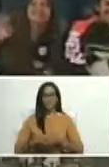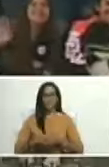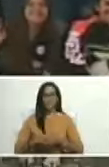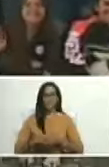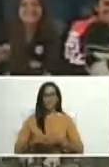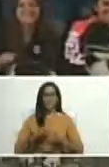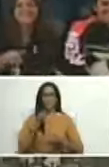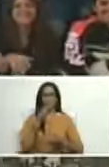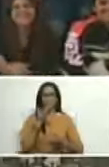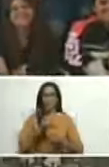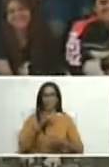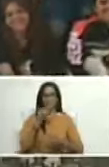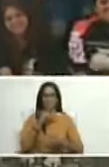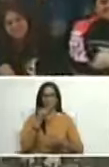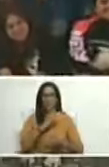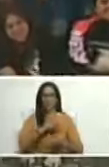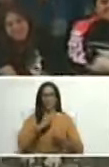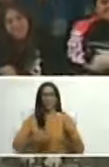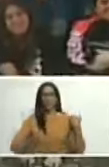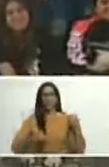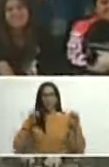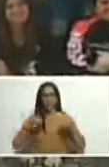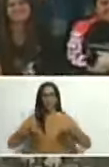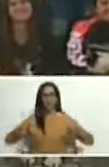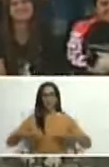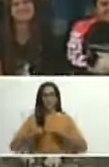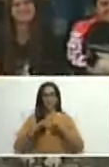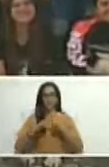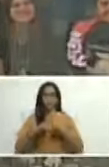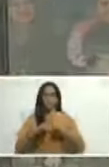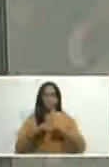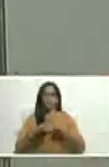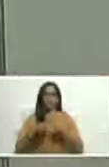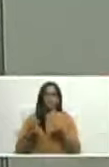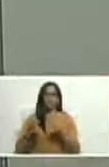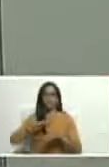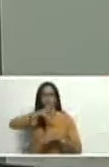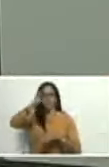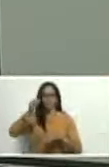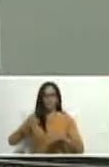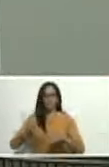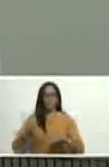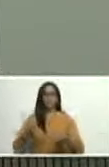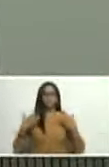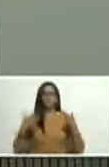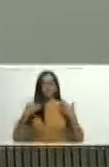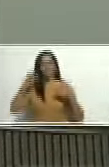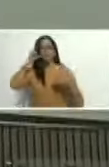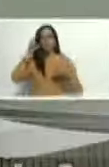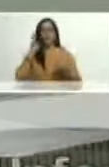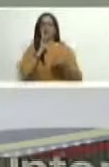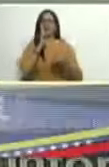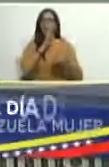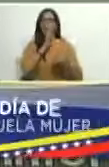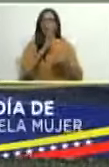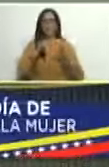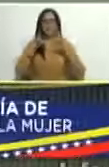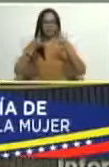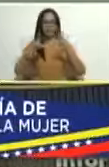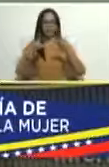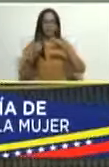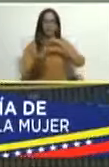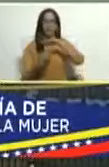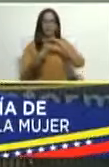Caracas! Buenas tardes, señor presidente. Hoy nos encontramos en el Guarayra Repano celebrando el Día de las Madres, del séptimo